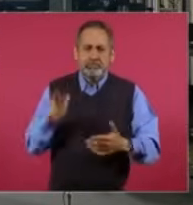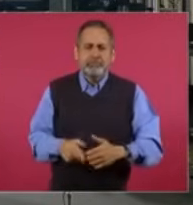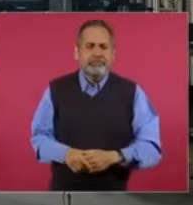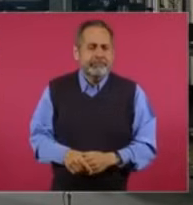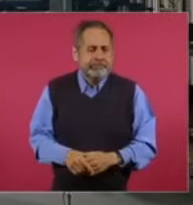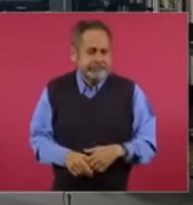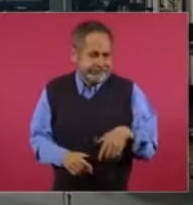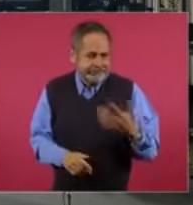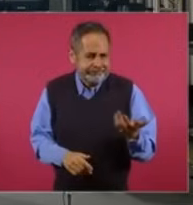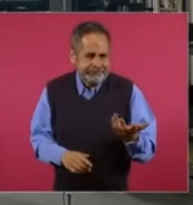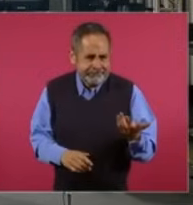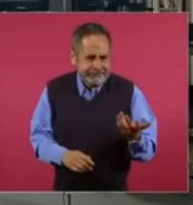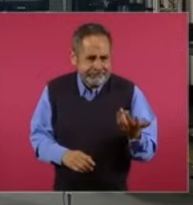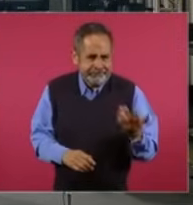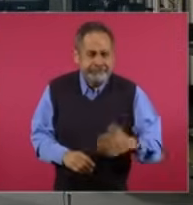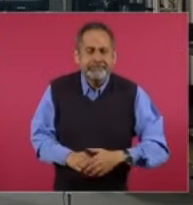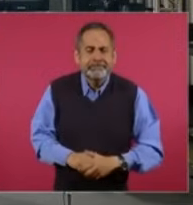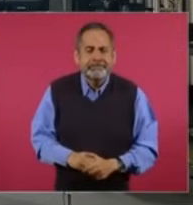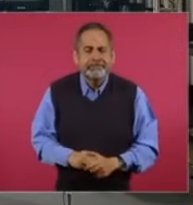No es, como dice